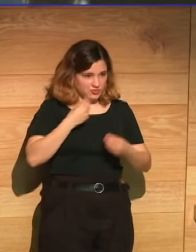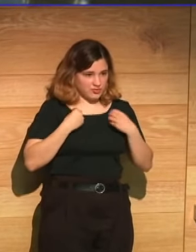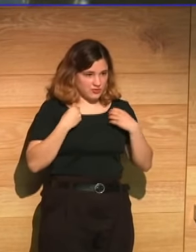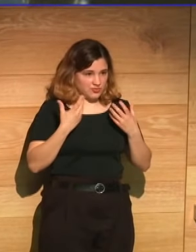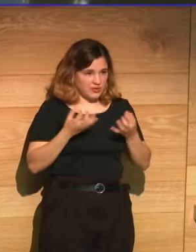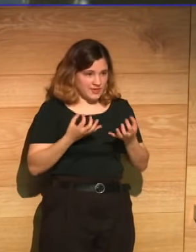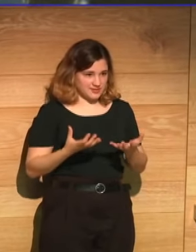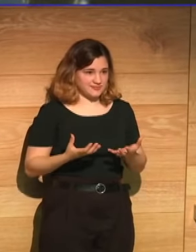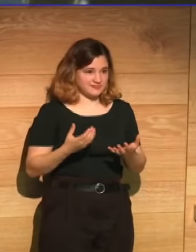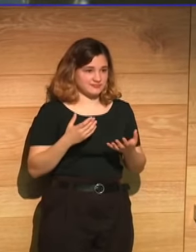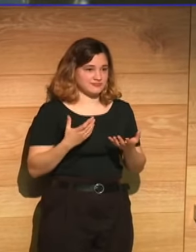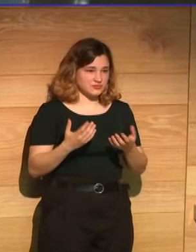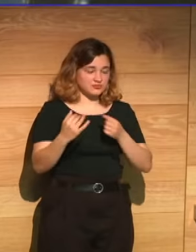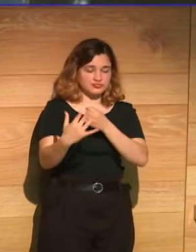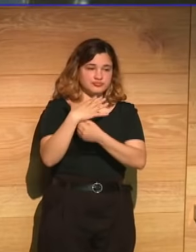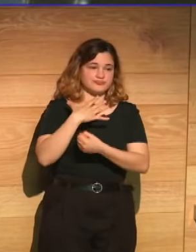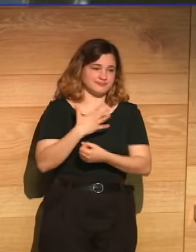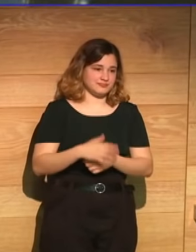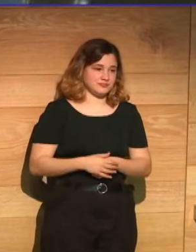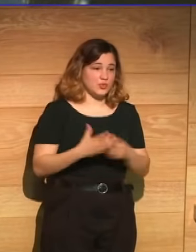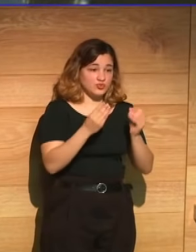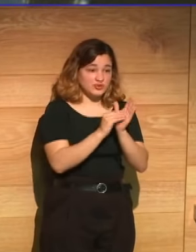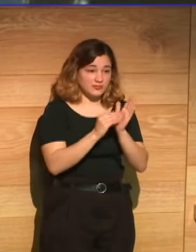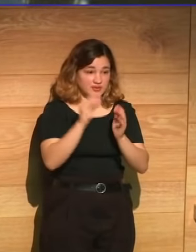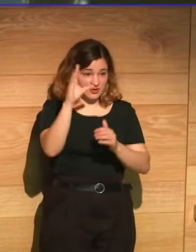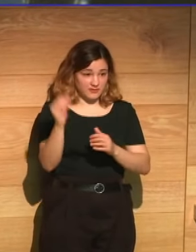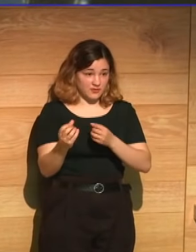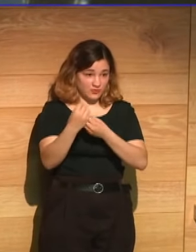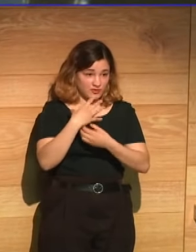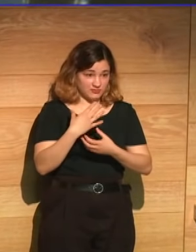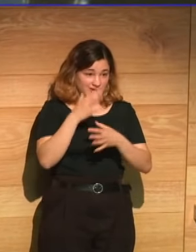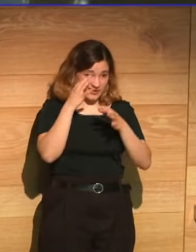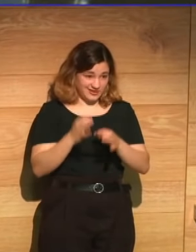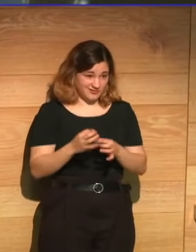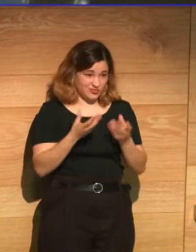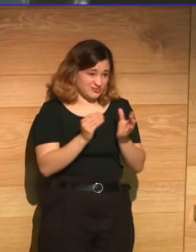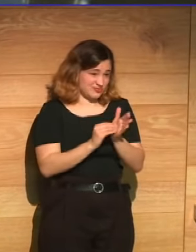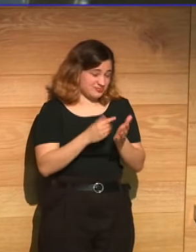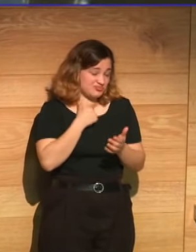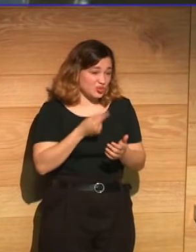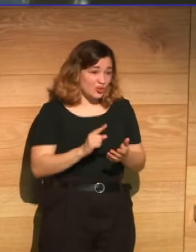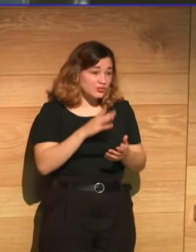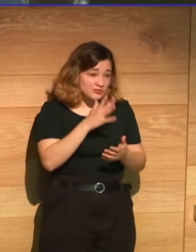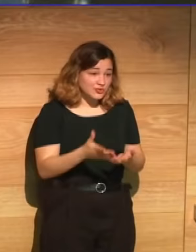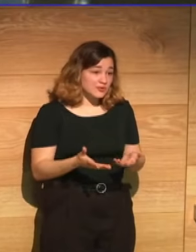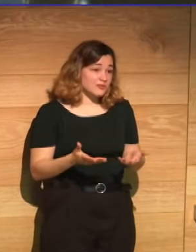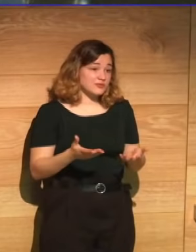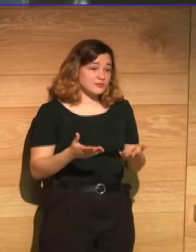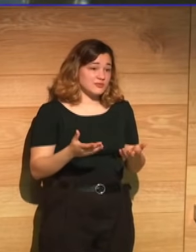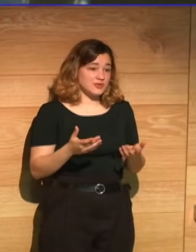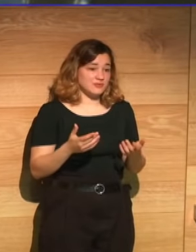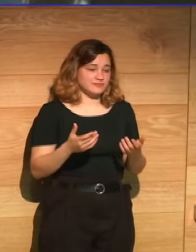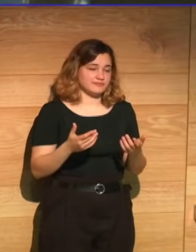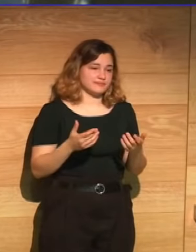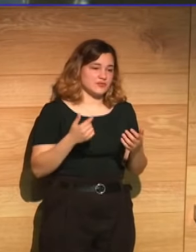llegue. Y esto muchas veces, cuando los africanos nos cuentan la realidad de su continente, muchas veces no nos gusta, porque nos descolocan